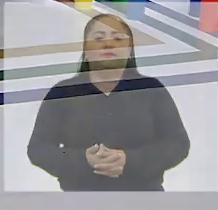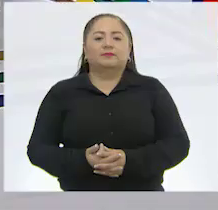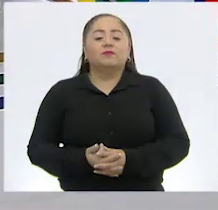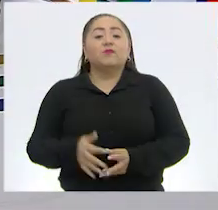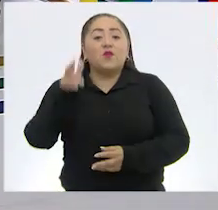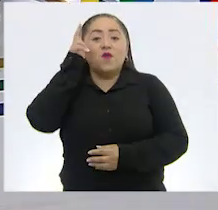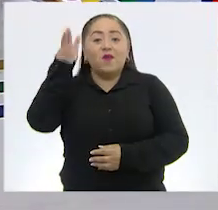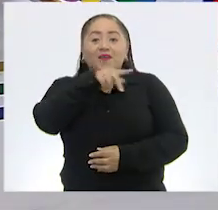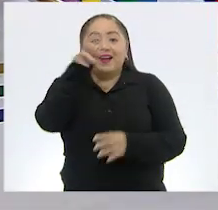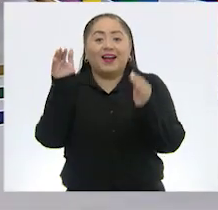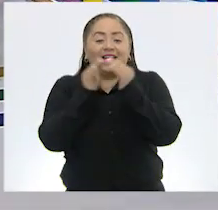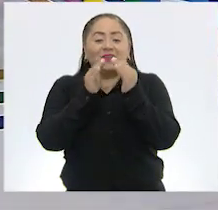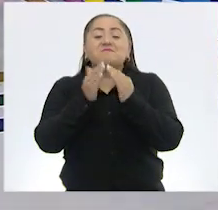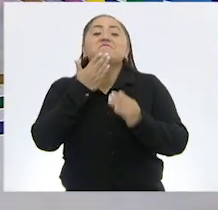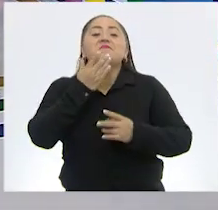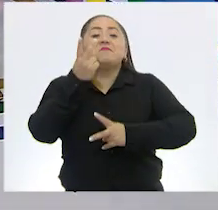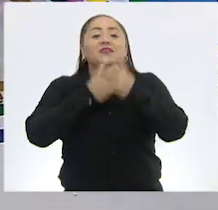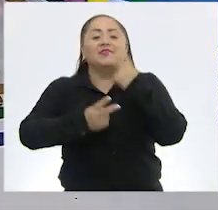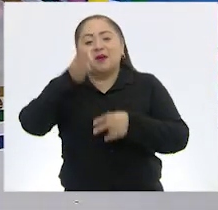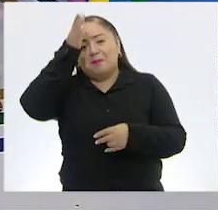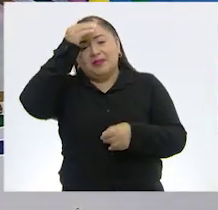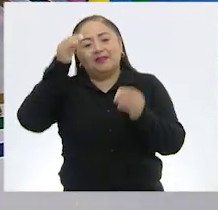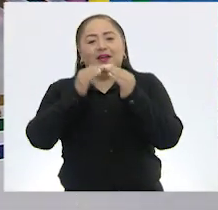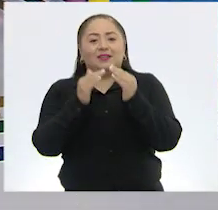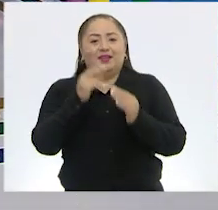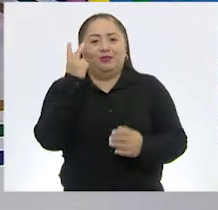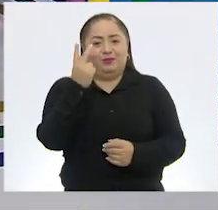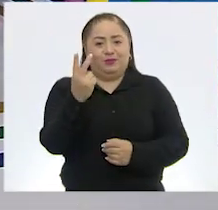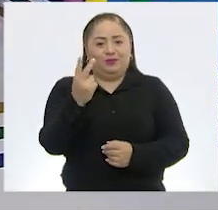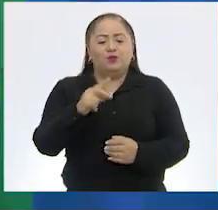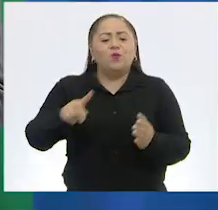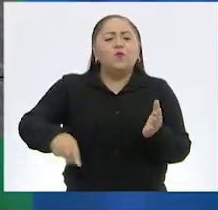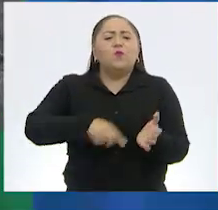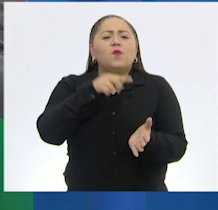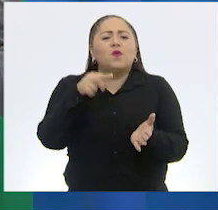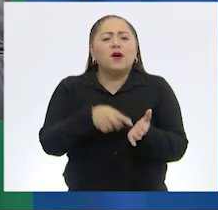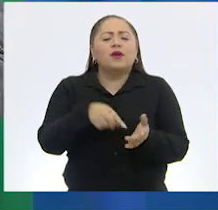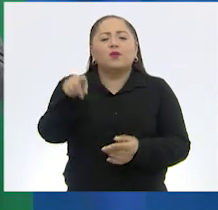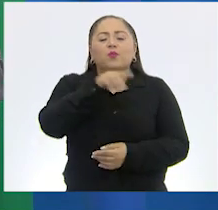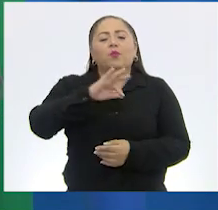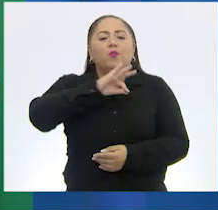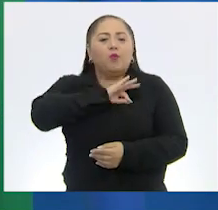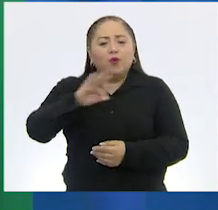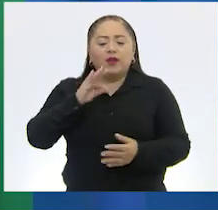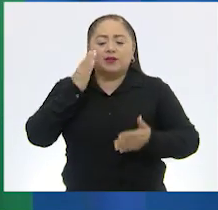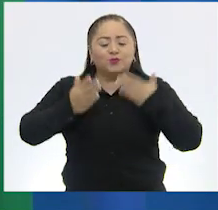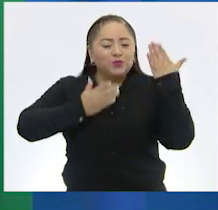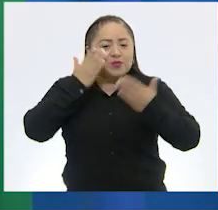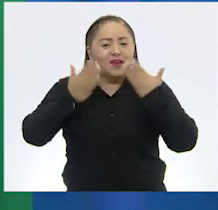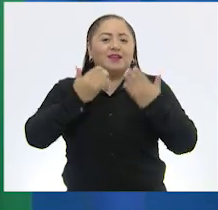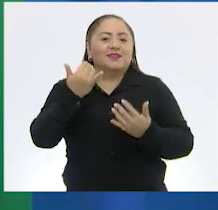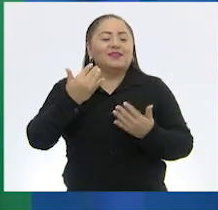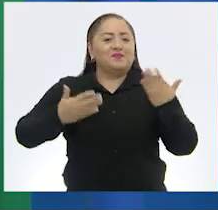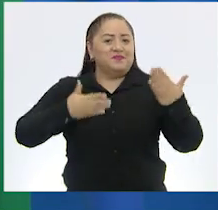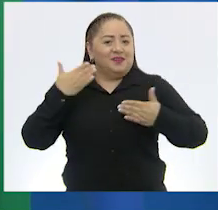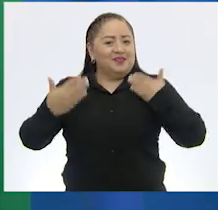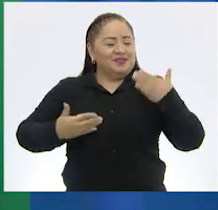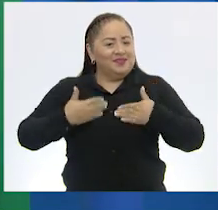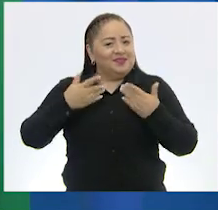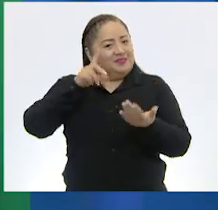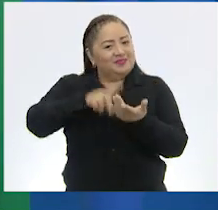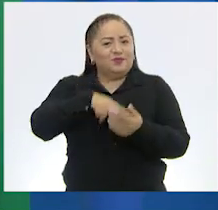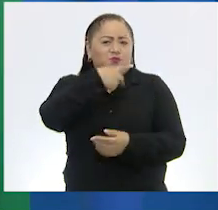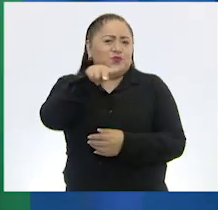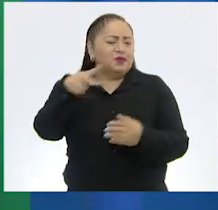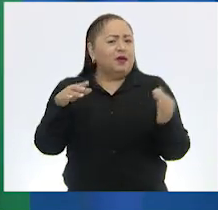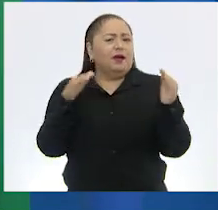Hola, allá en casita, les damos la bienvenida a Aprende en Casa 2, un espacio en el que vamos a poder estudiar y divertirnos desde nuestros